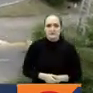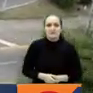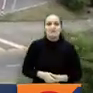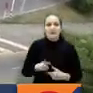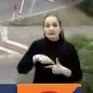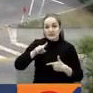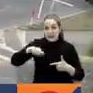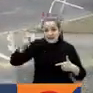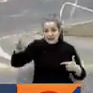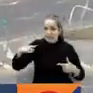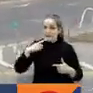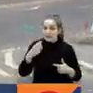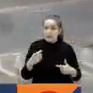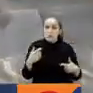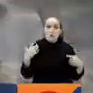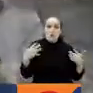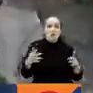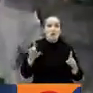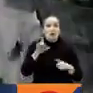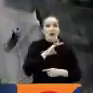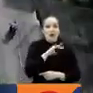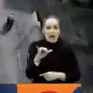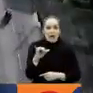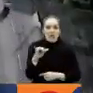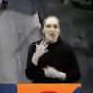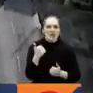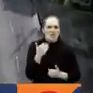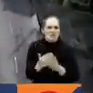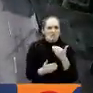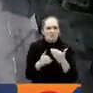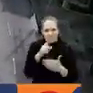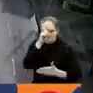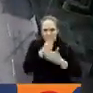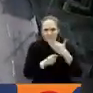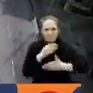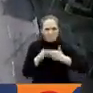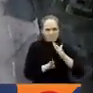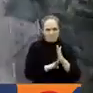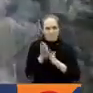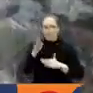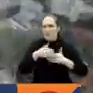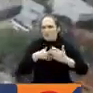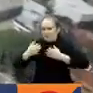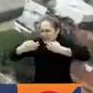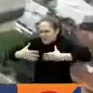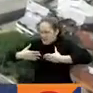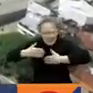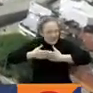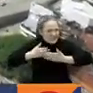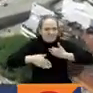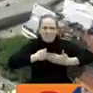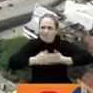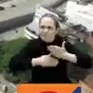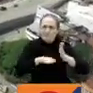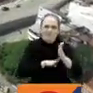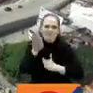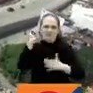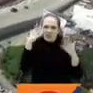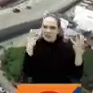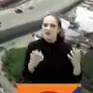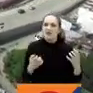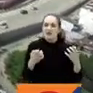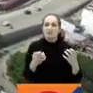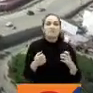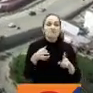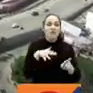estadísticas y lo complejo del tema, Cali se intenta reponer en medio de atracos y otros hechos de inseguridad que se presentan a diario y que